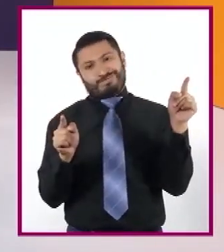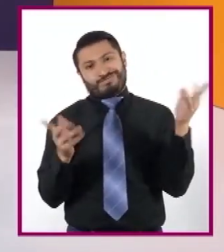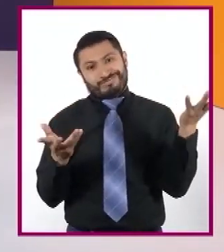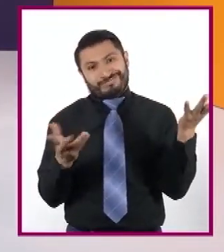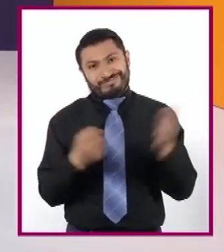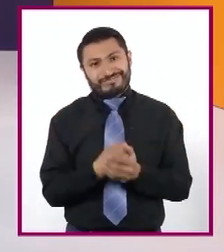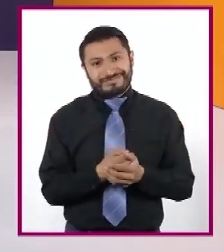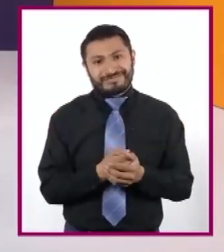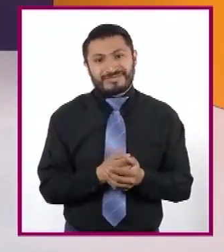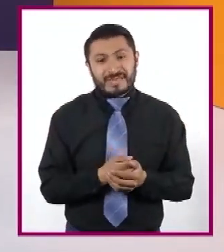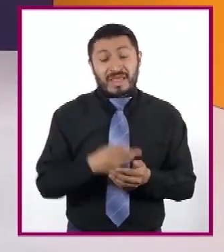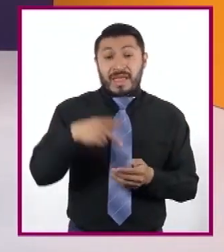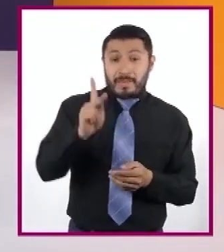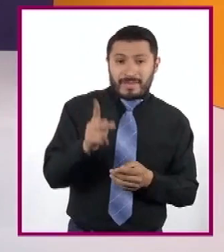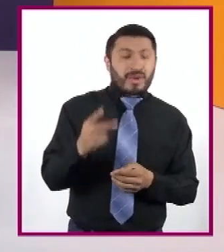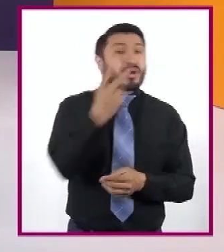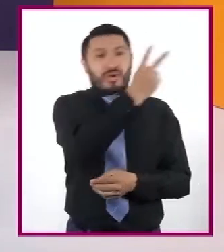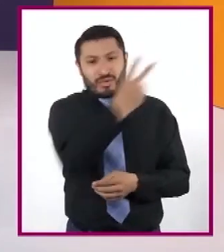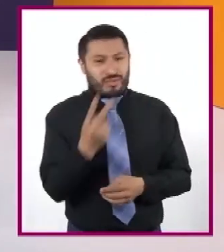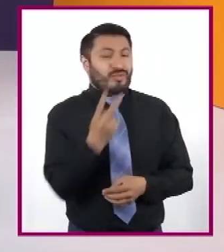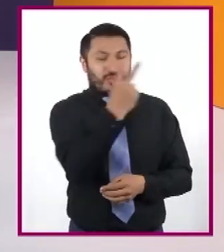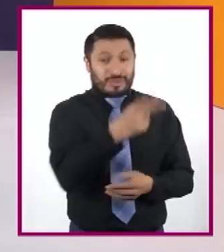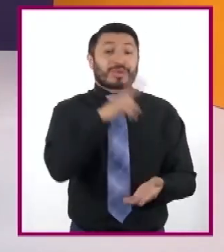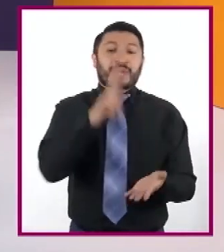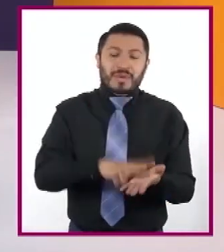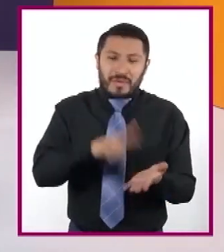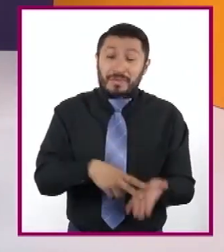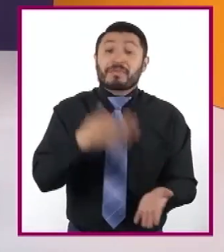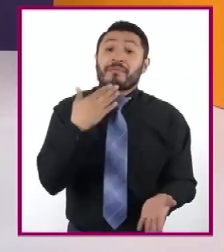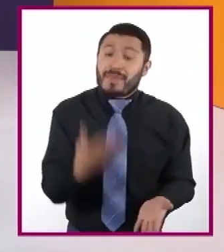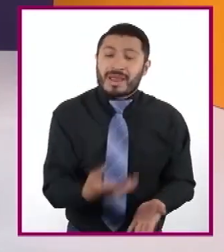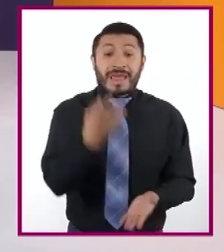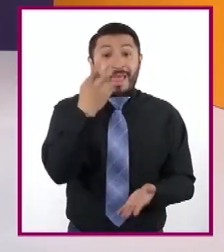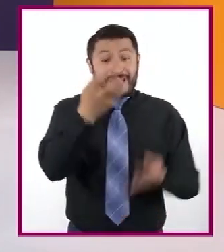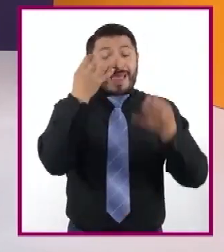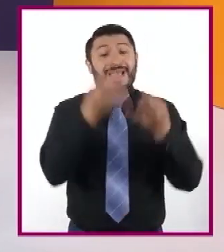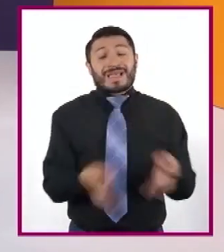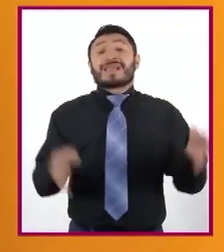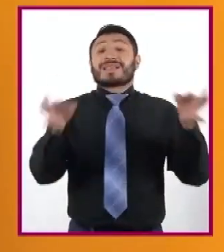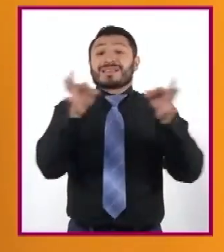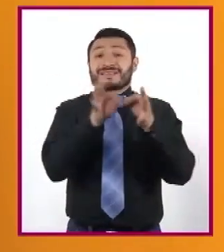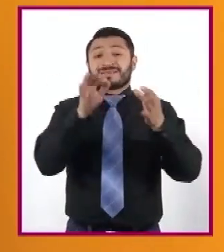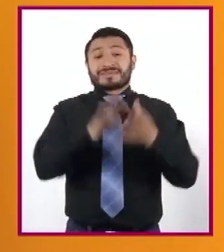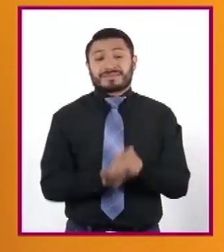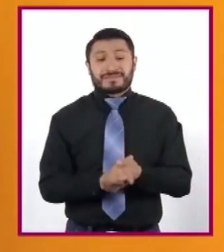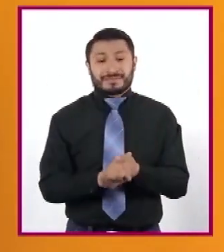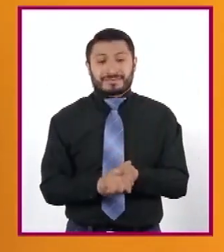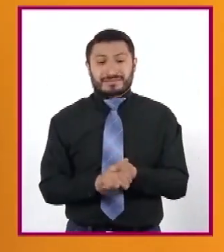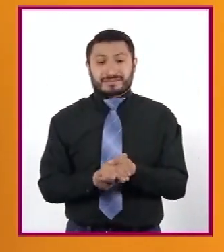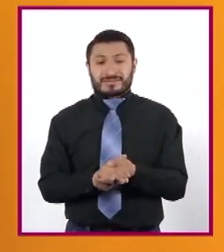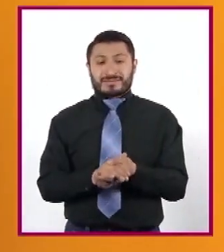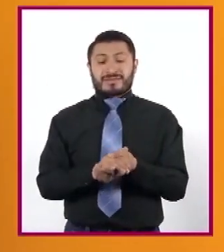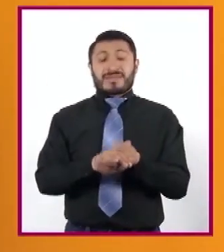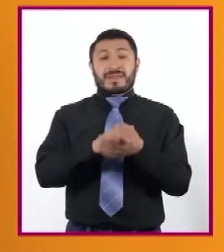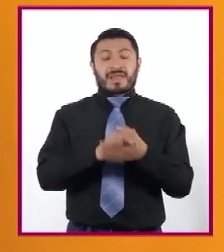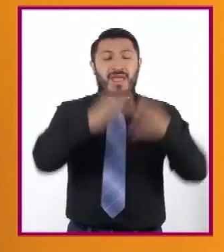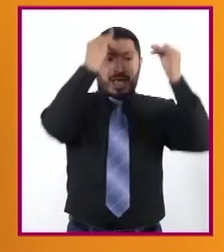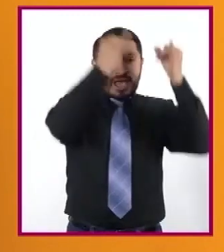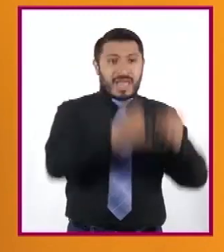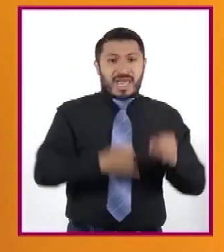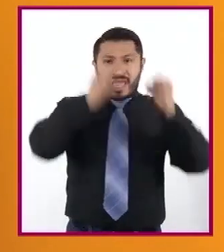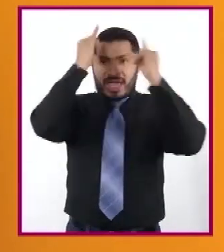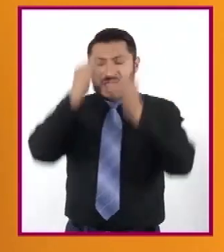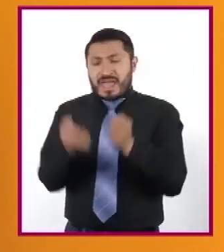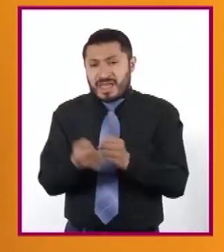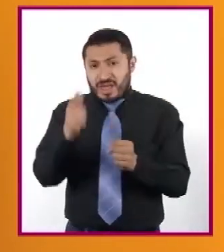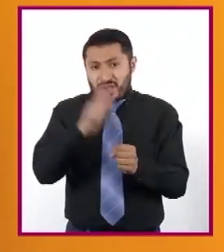otro. Pero ambos son válidos. Eso es lo importante. La identidad social de una persona,